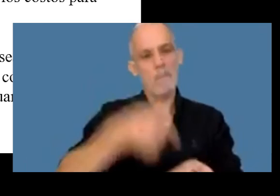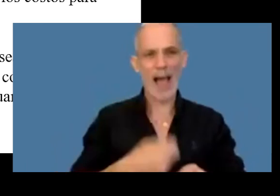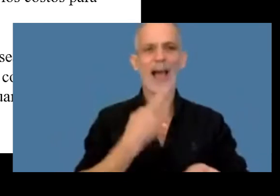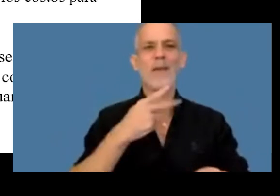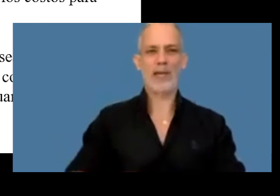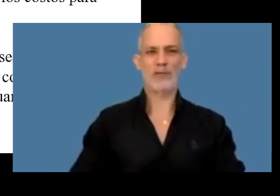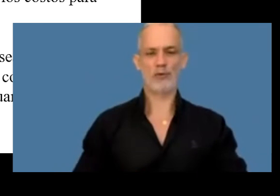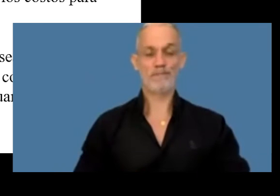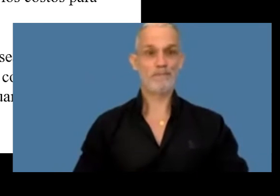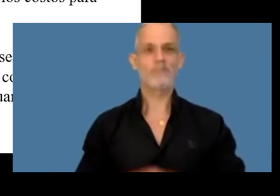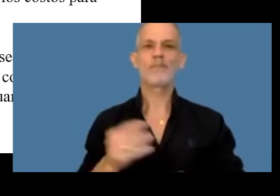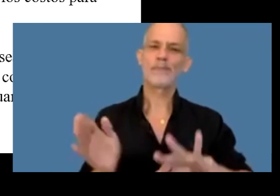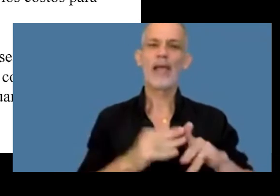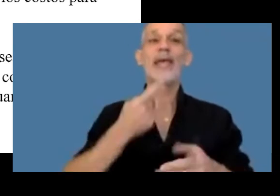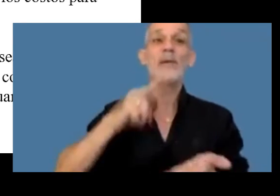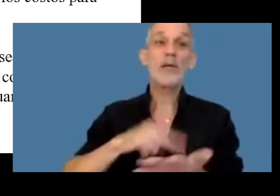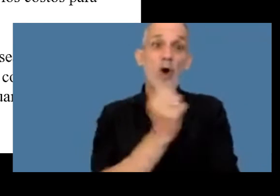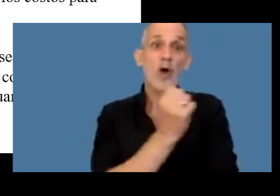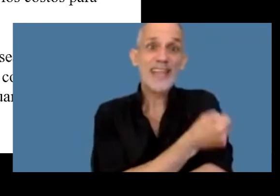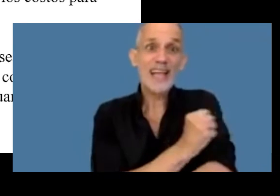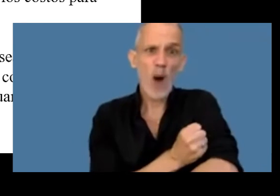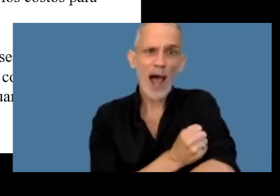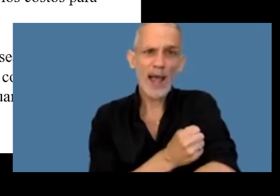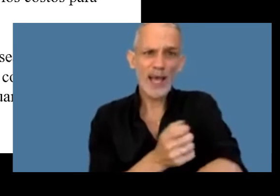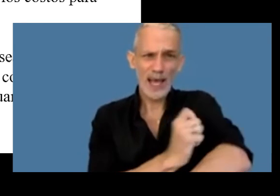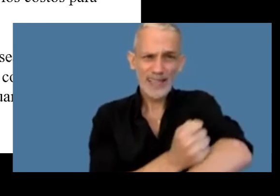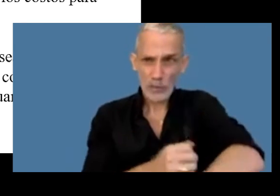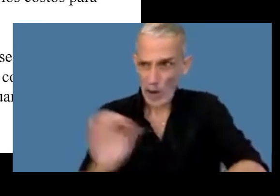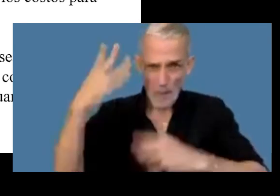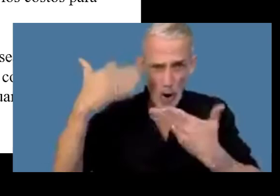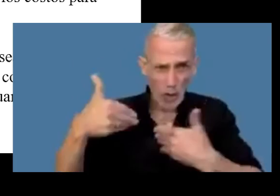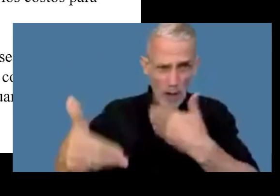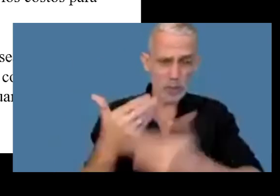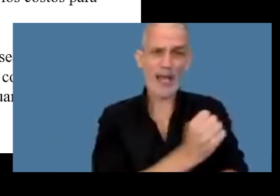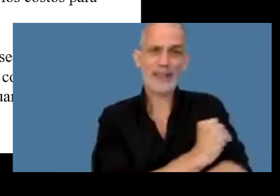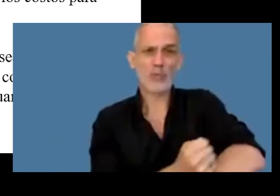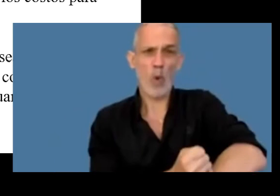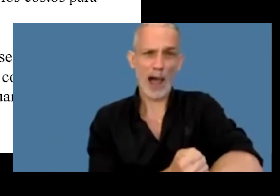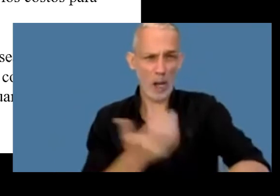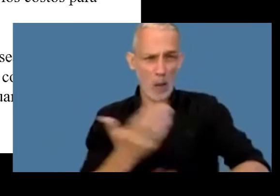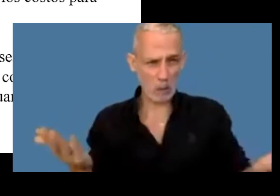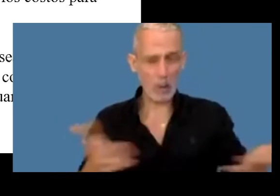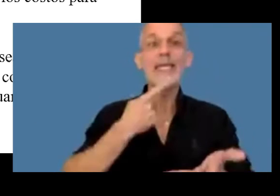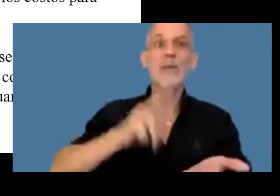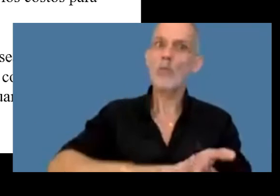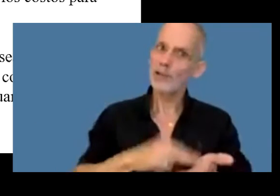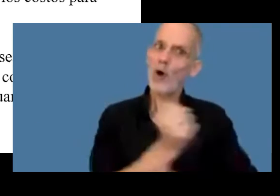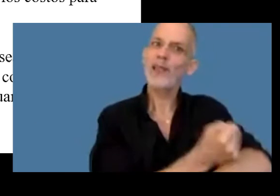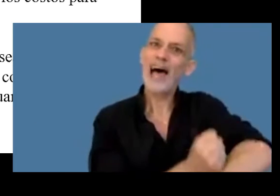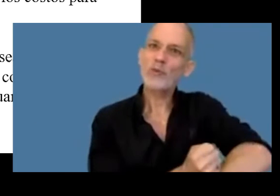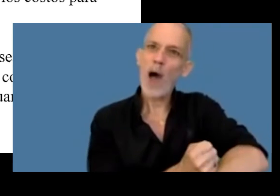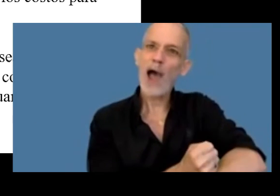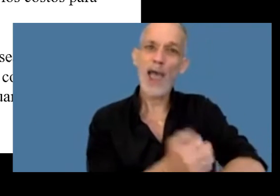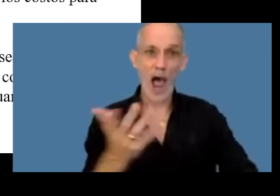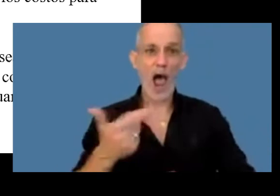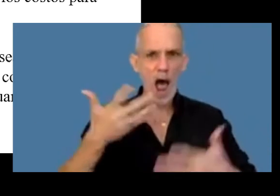El impuesto a los tatuajes. Hoy está en re de moda, ¿no es cierto? Bueno, el impuesto a los tatuajes, me encontré que,